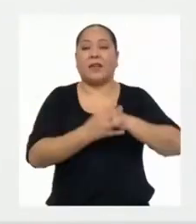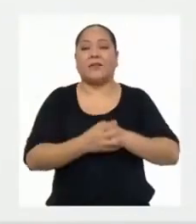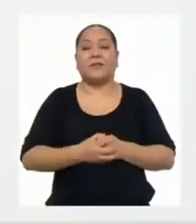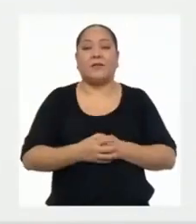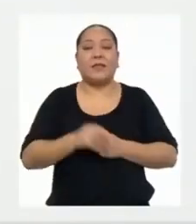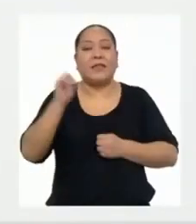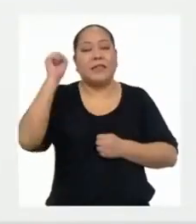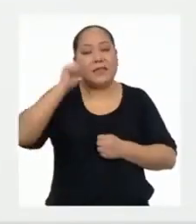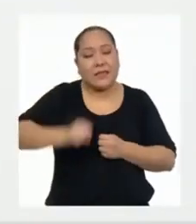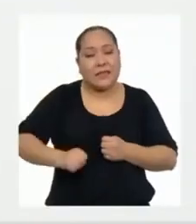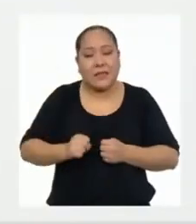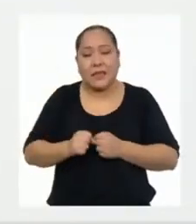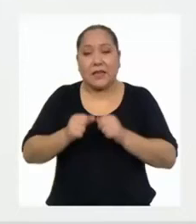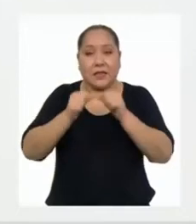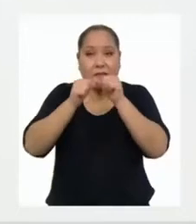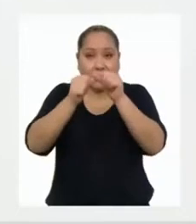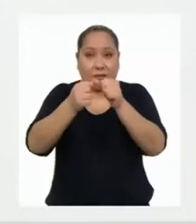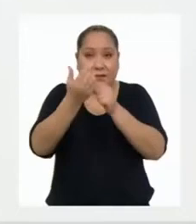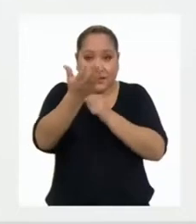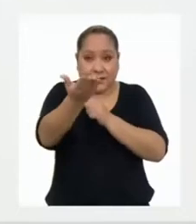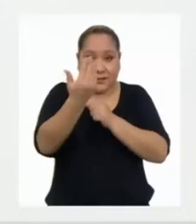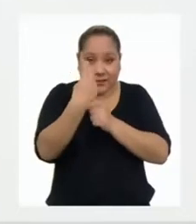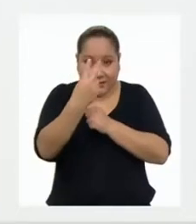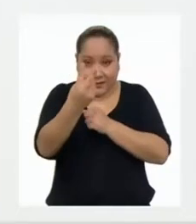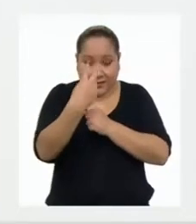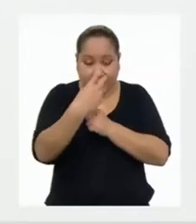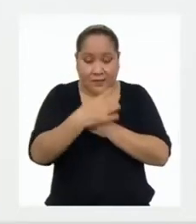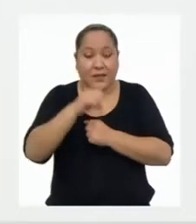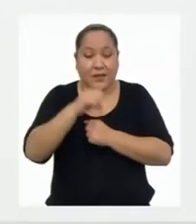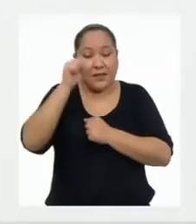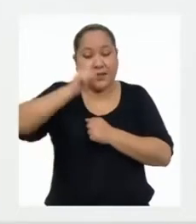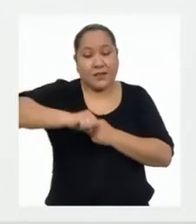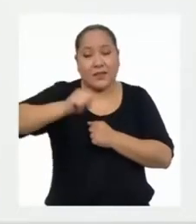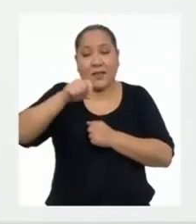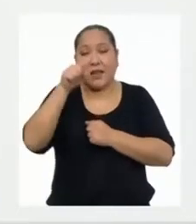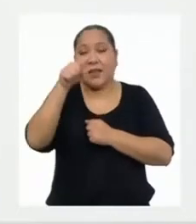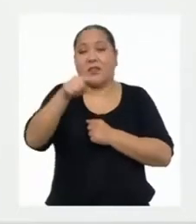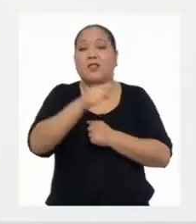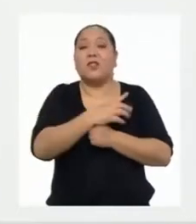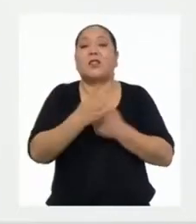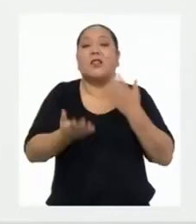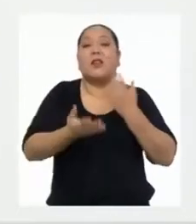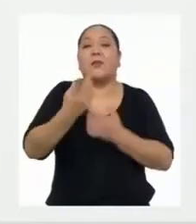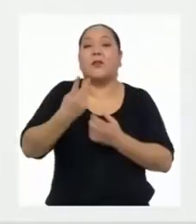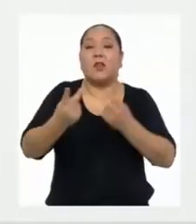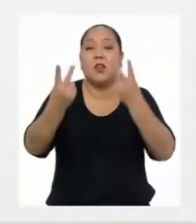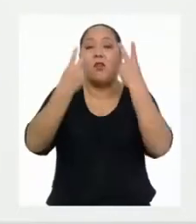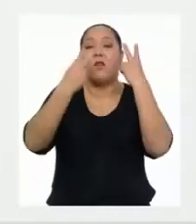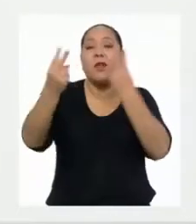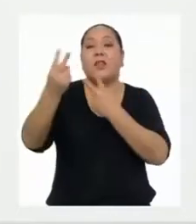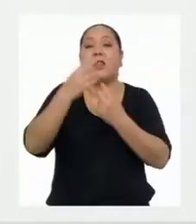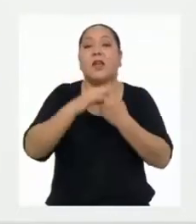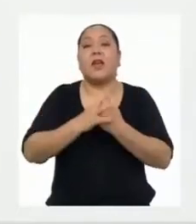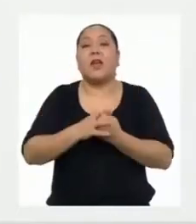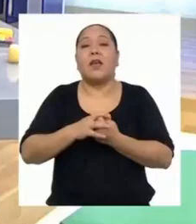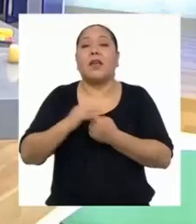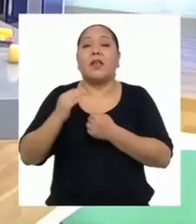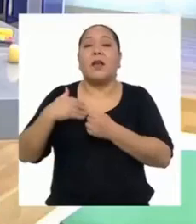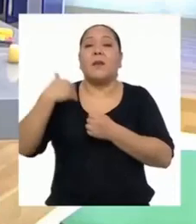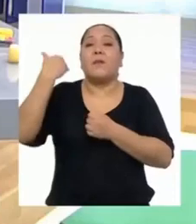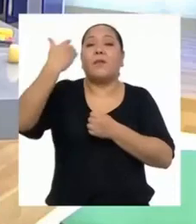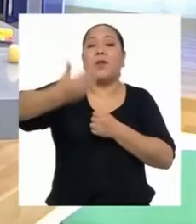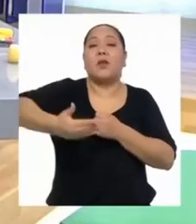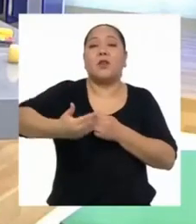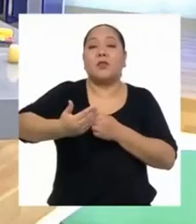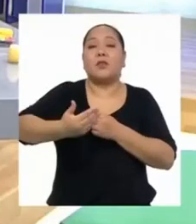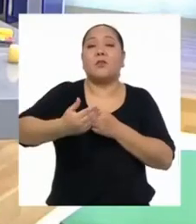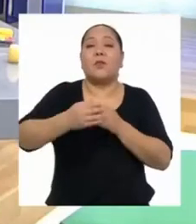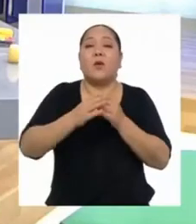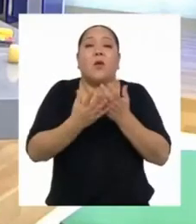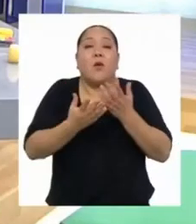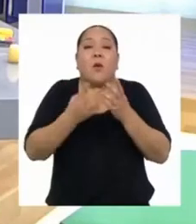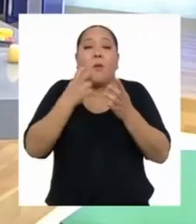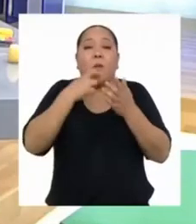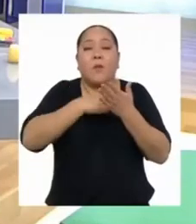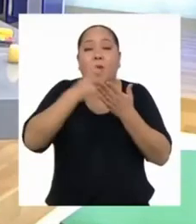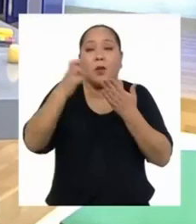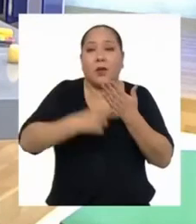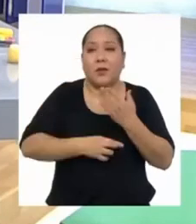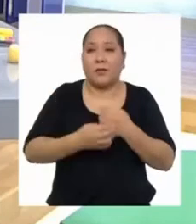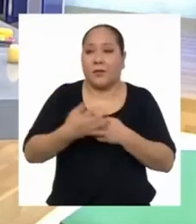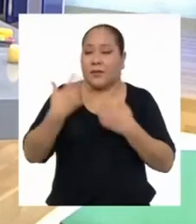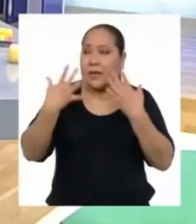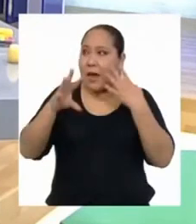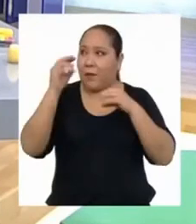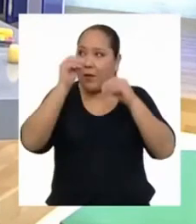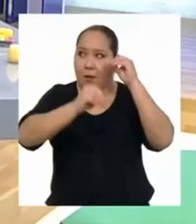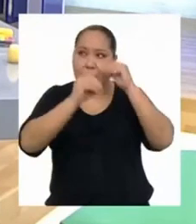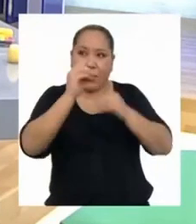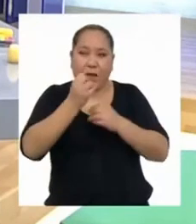en casa, ¿no? Eso seguro se verá luego en el siguiente programa. Ya voy a poner algunas ideas